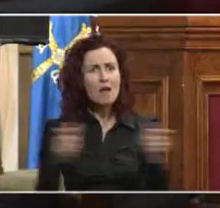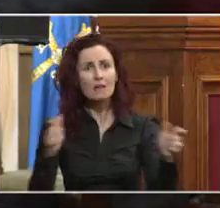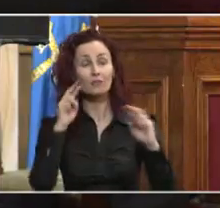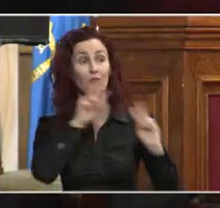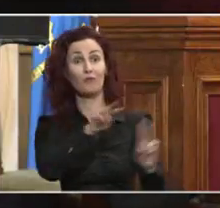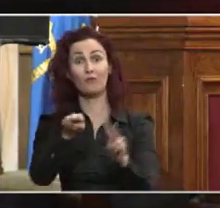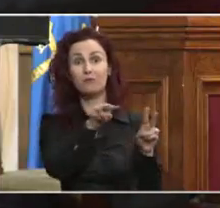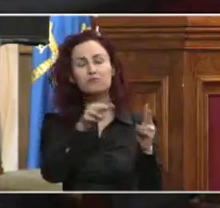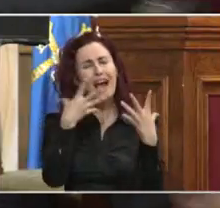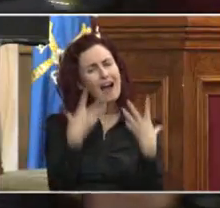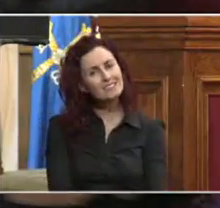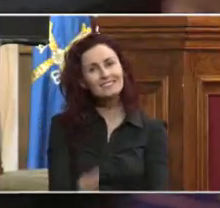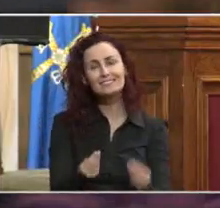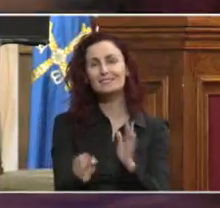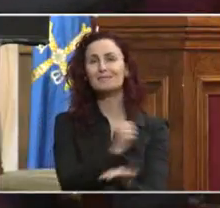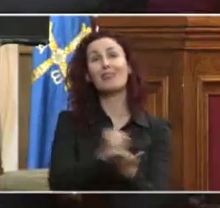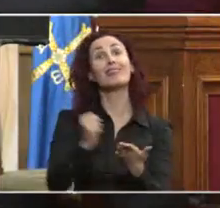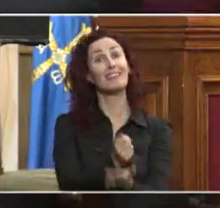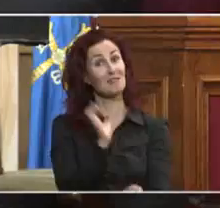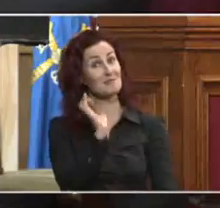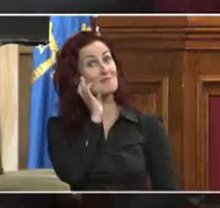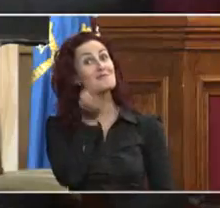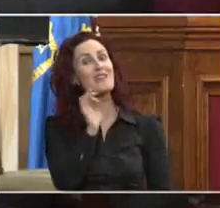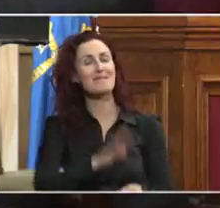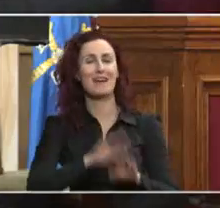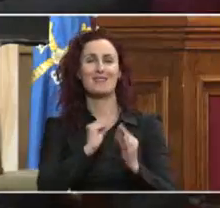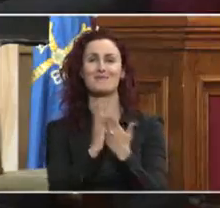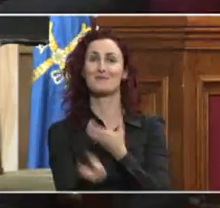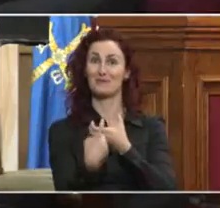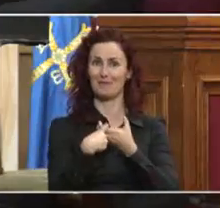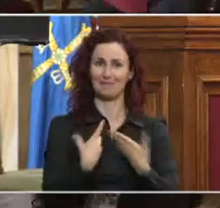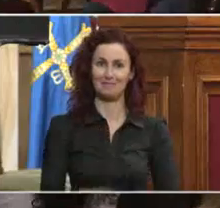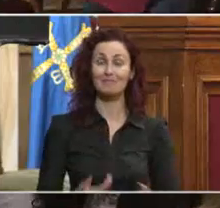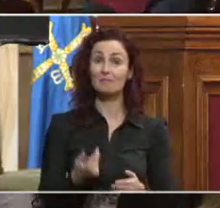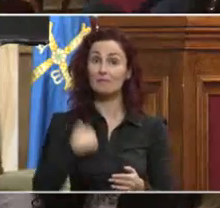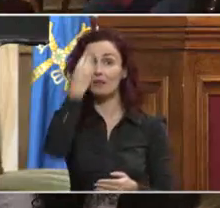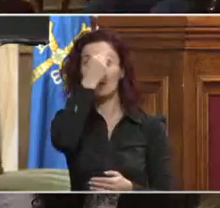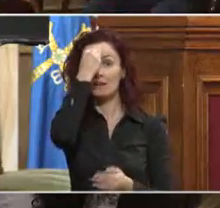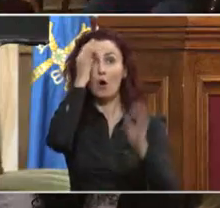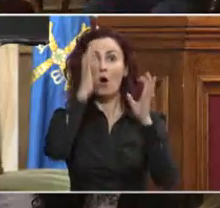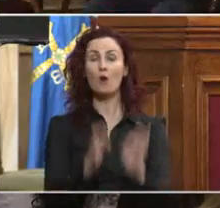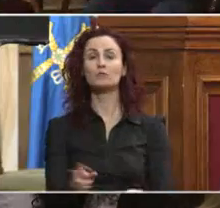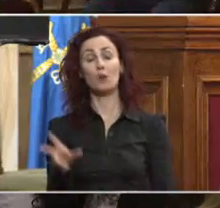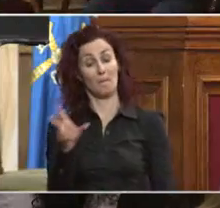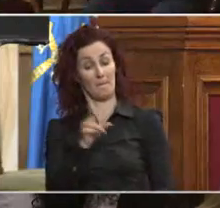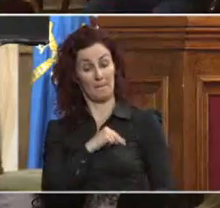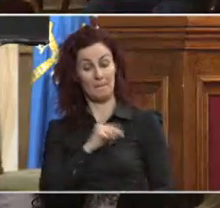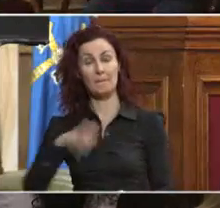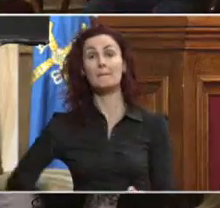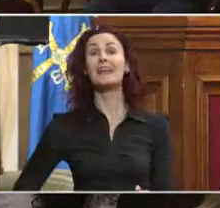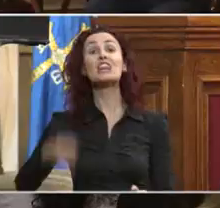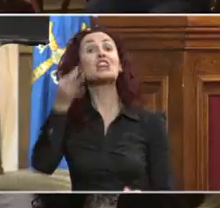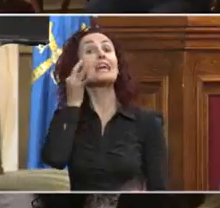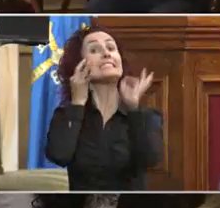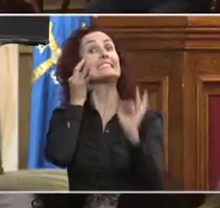aquí, entre todo el alumnado que se ha matriculado, ¿verdad?, para realizar este curso. Yo creo que la concesión del premio Príncipe de